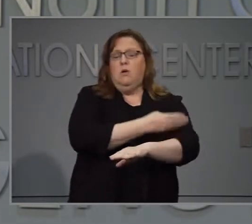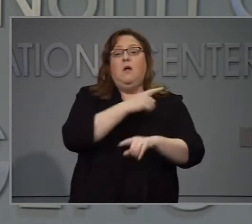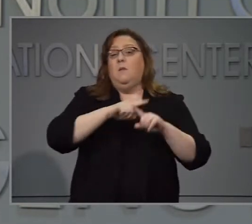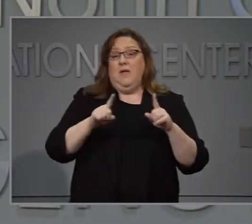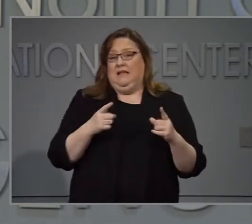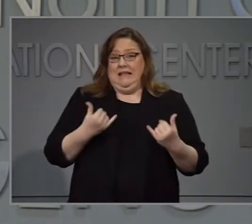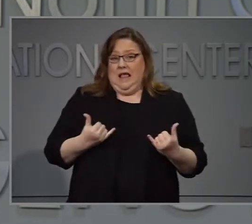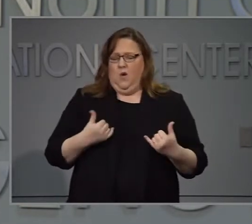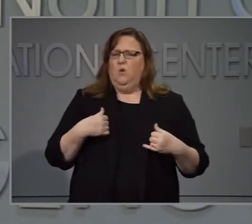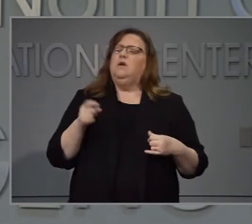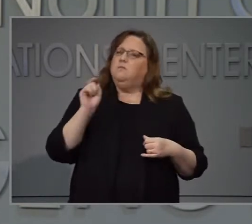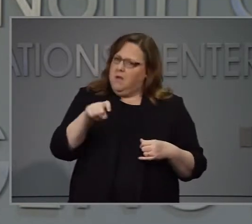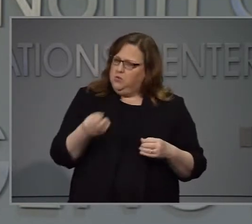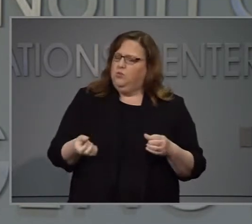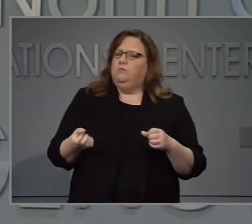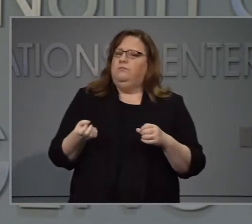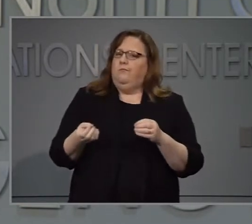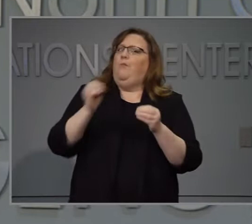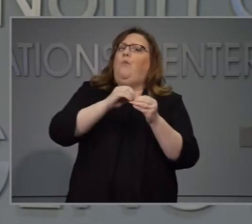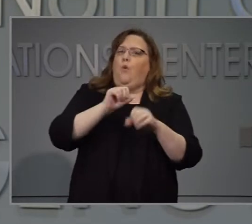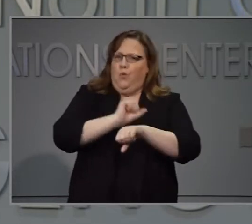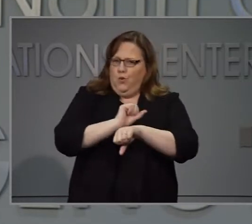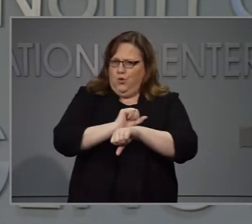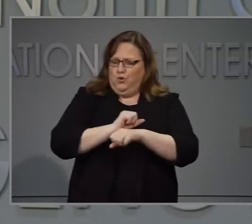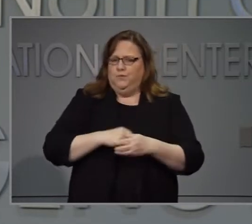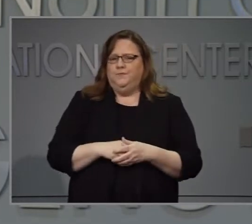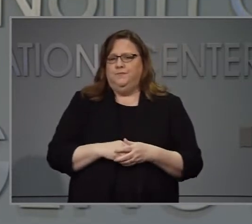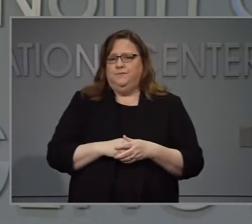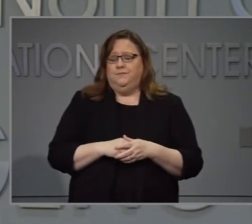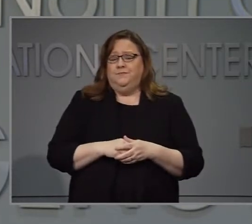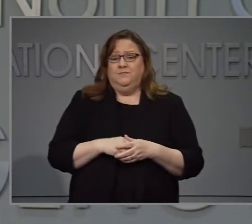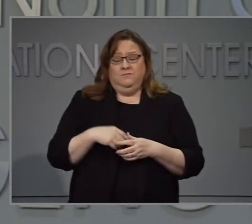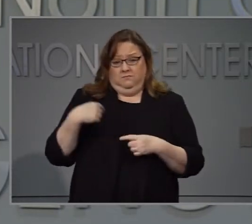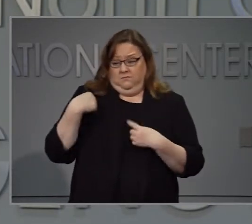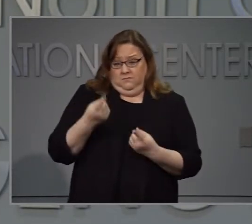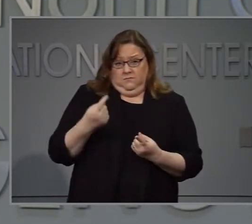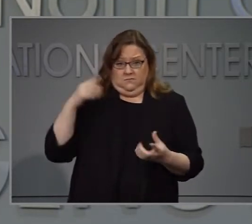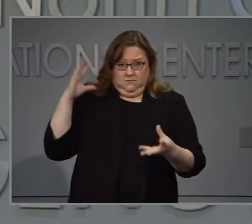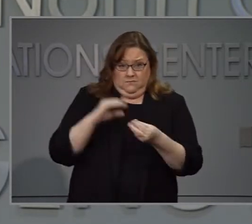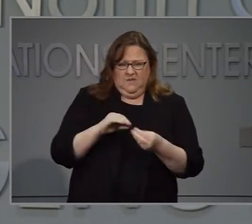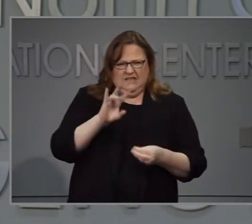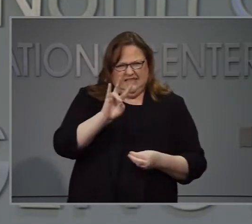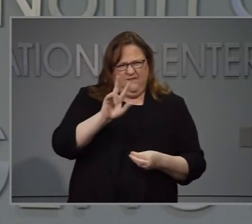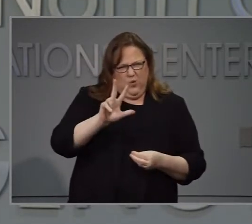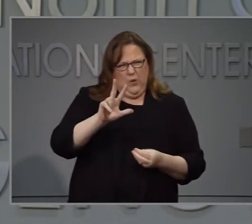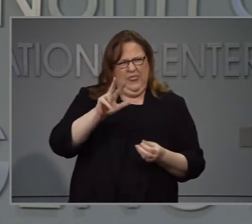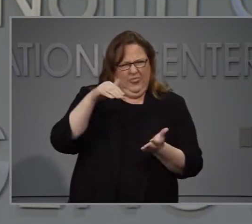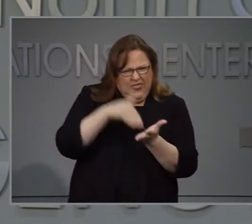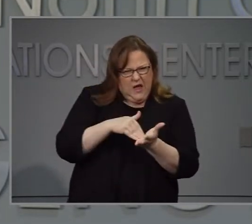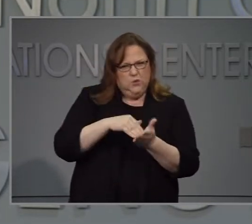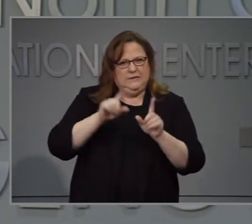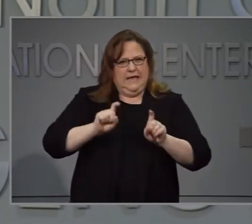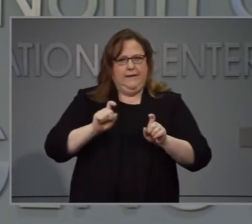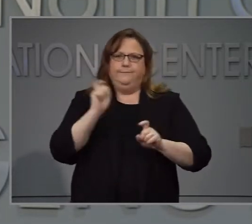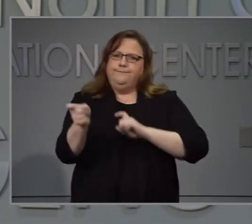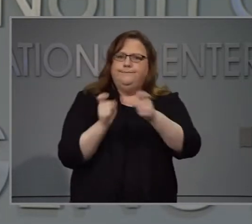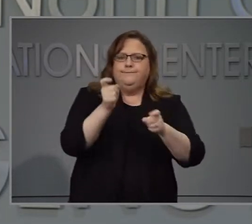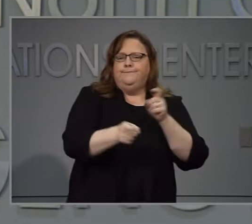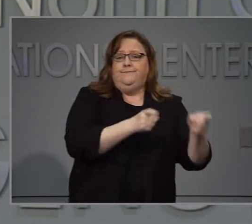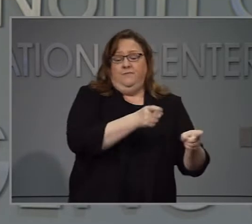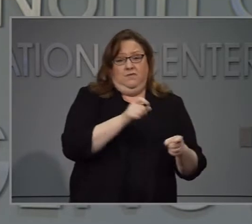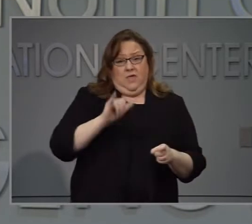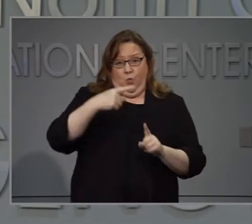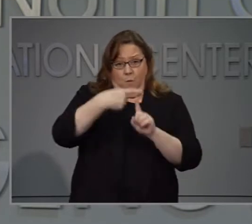hacer realizamos ya por lo menos 73 mil pruebas lo cual es mucho más de lo que teníamos